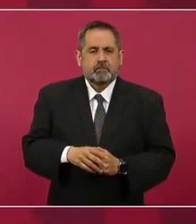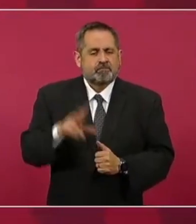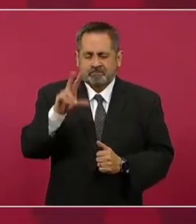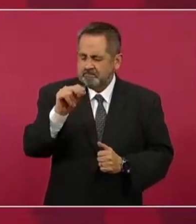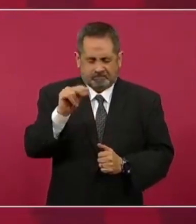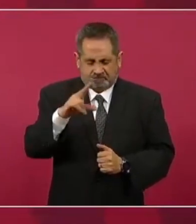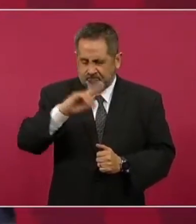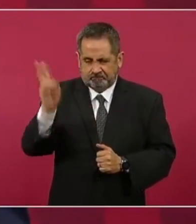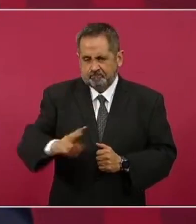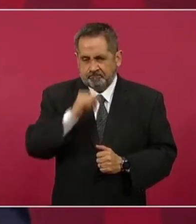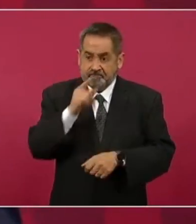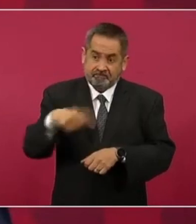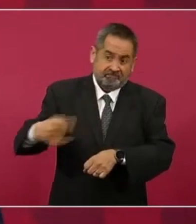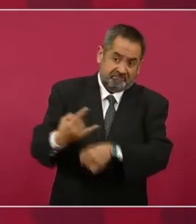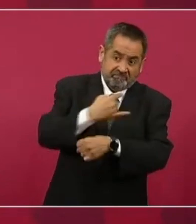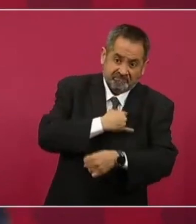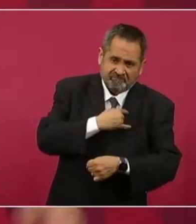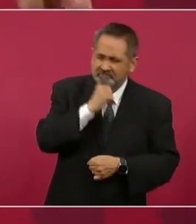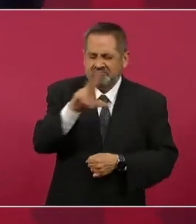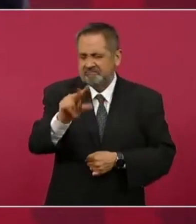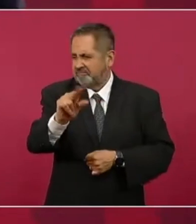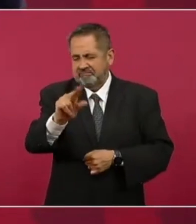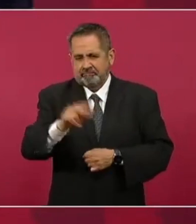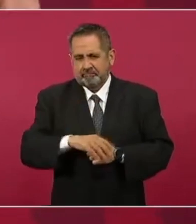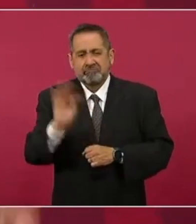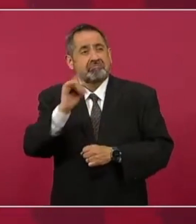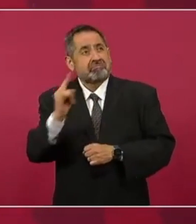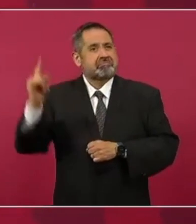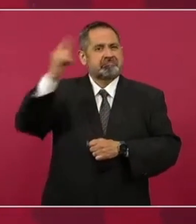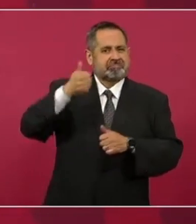no es cierto. Eso puede darse arriba,